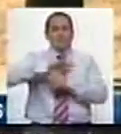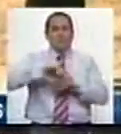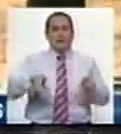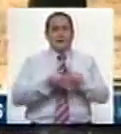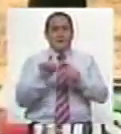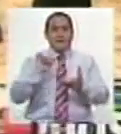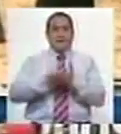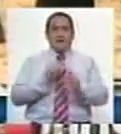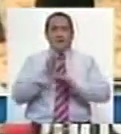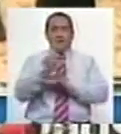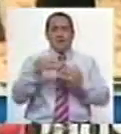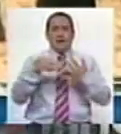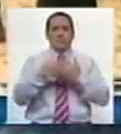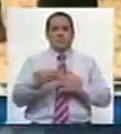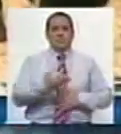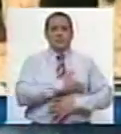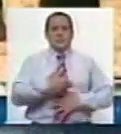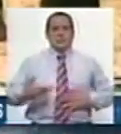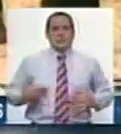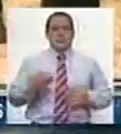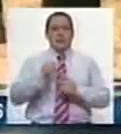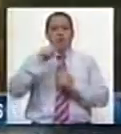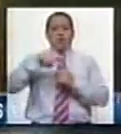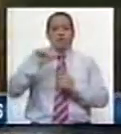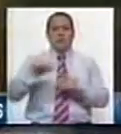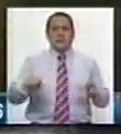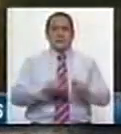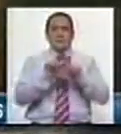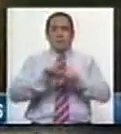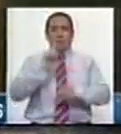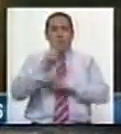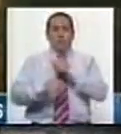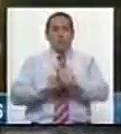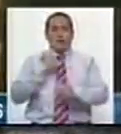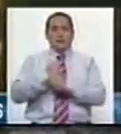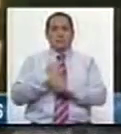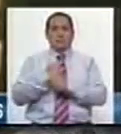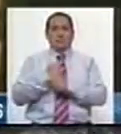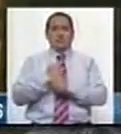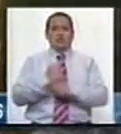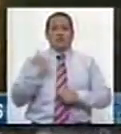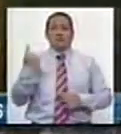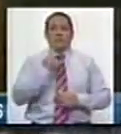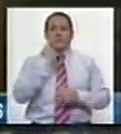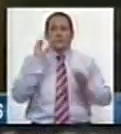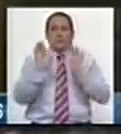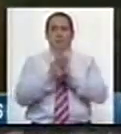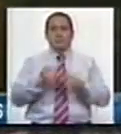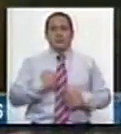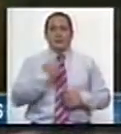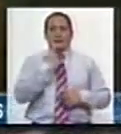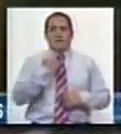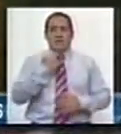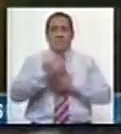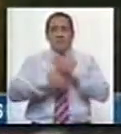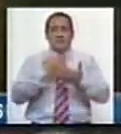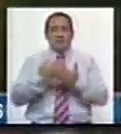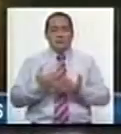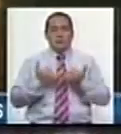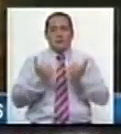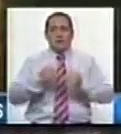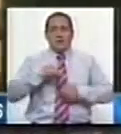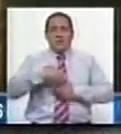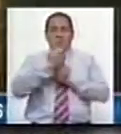donde también llegó la esposa del presidente Ollanta Humala. En este año no solamente estamos poniendo énfasis en